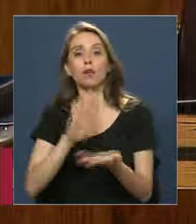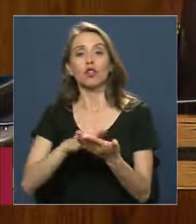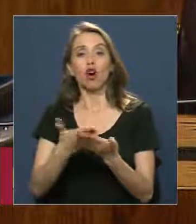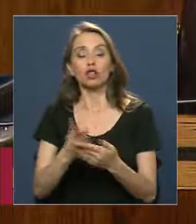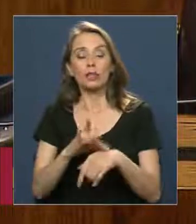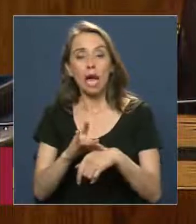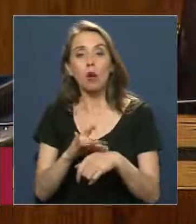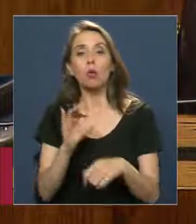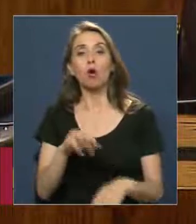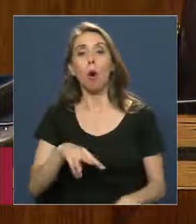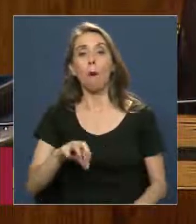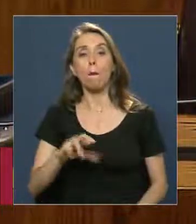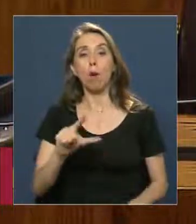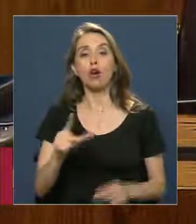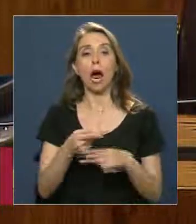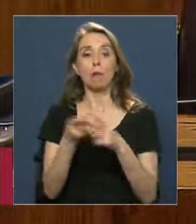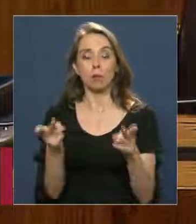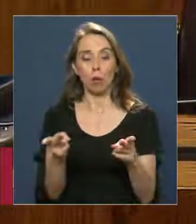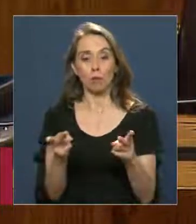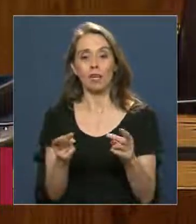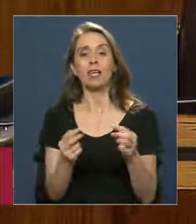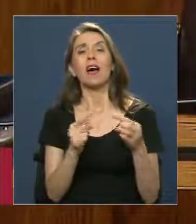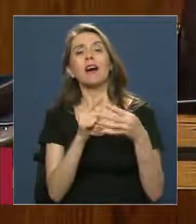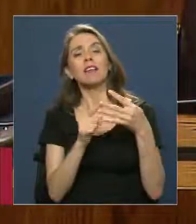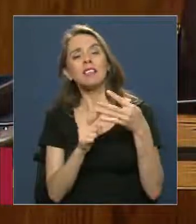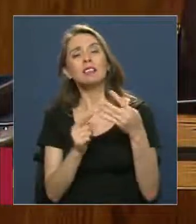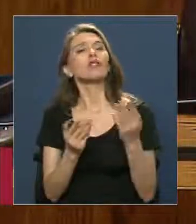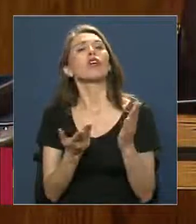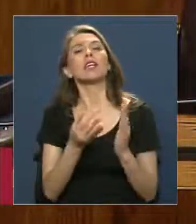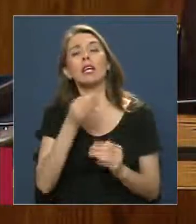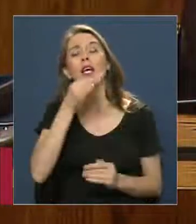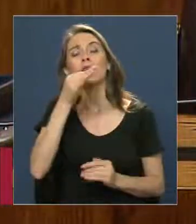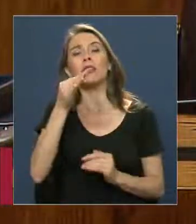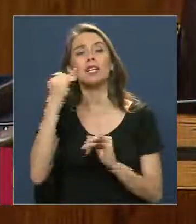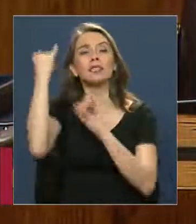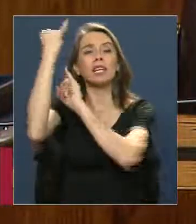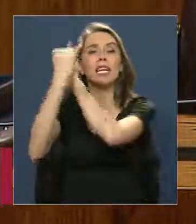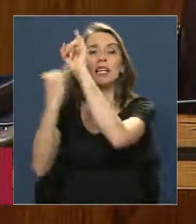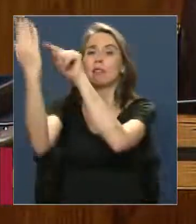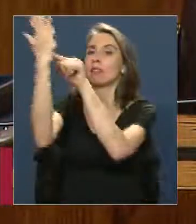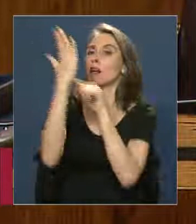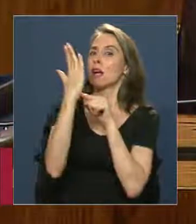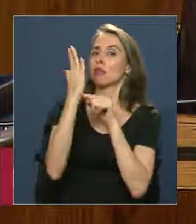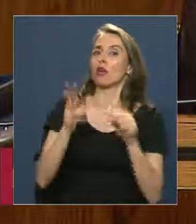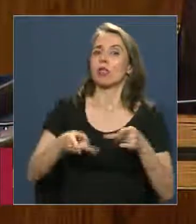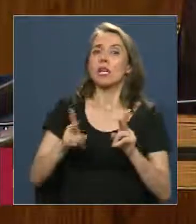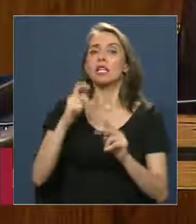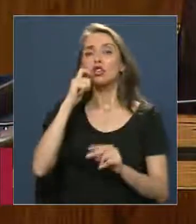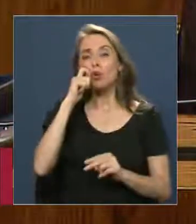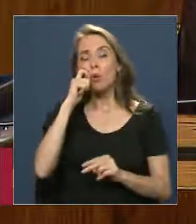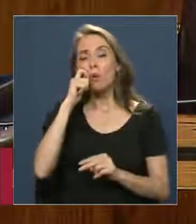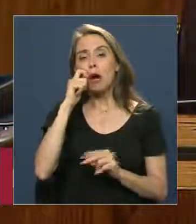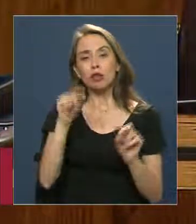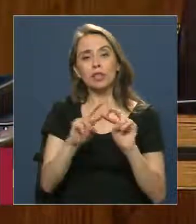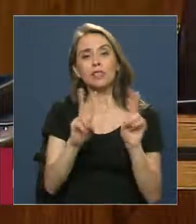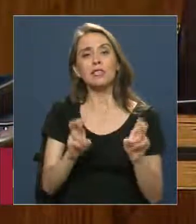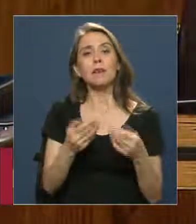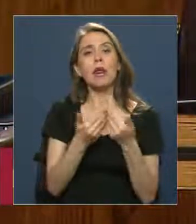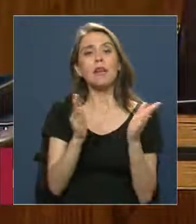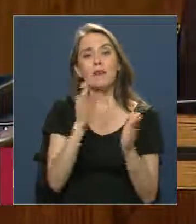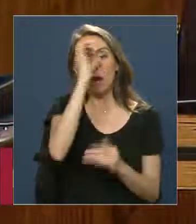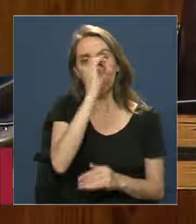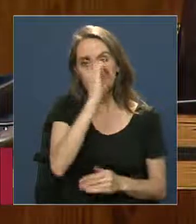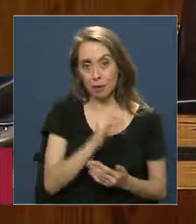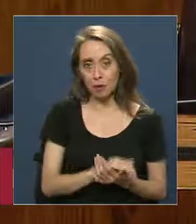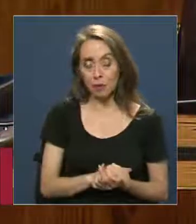pública. ¿Qué es lo que está señalando el estándar internacional en materia de derechos humanos sobre este punto? Que